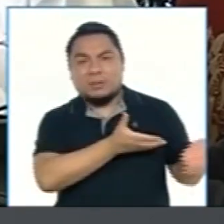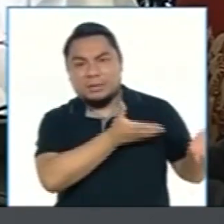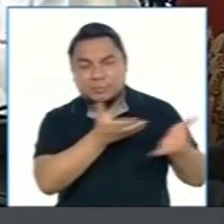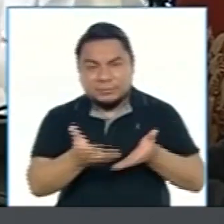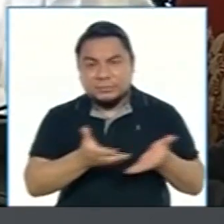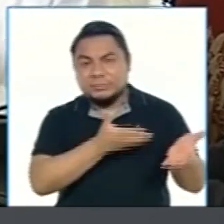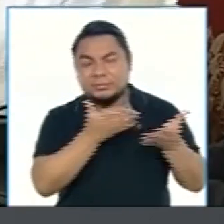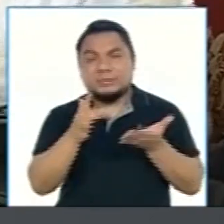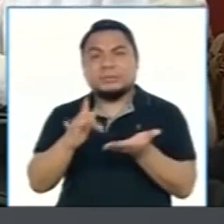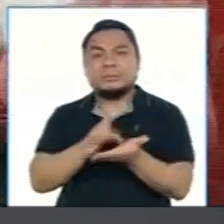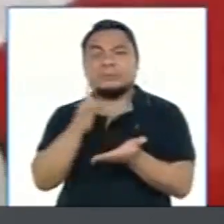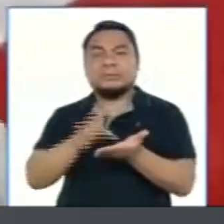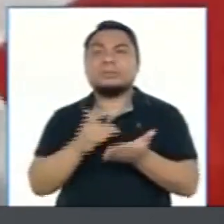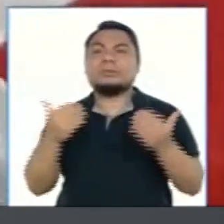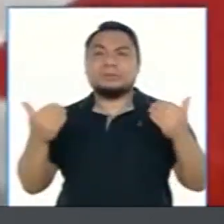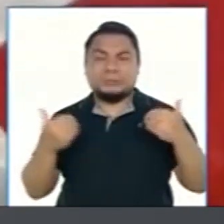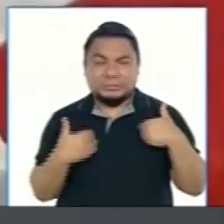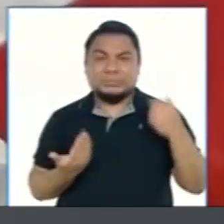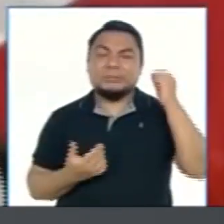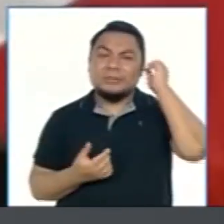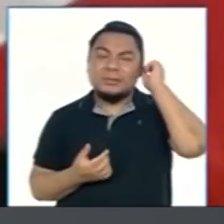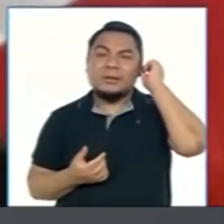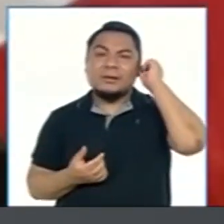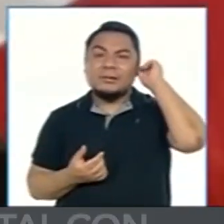llegando las tablets y tienen que ser